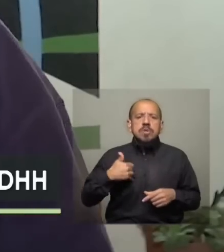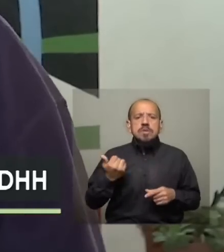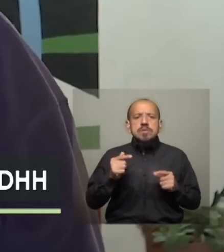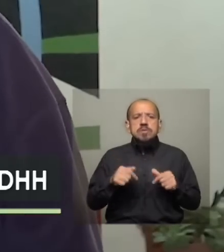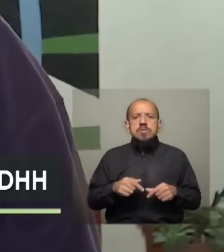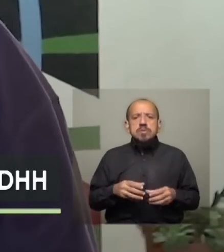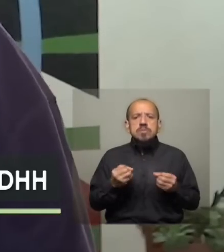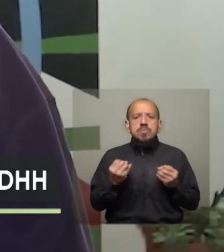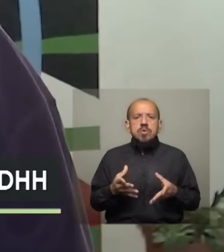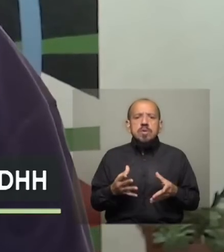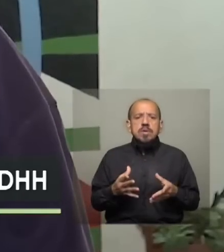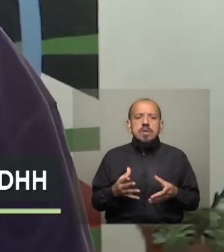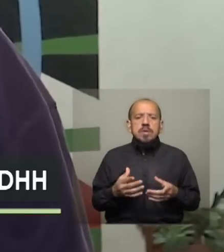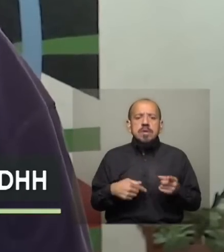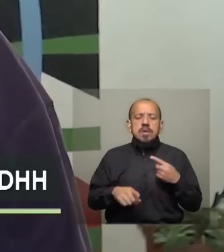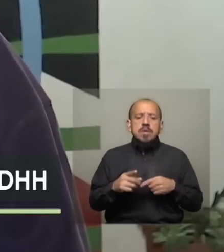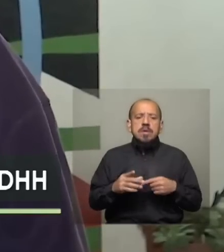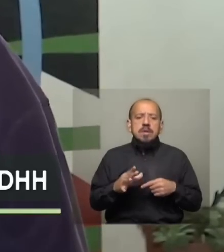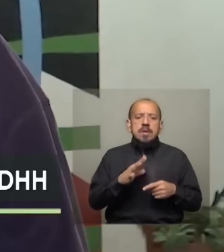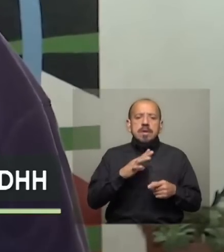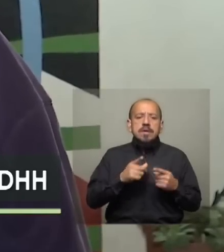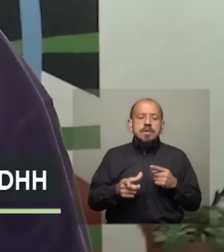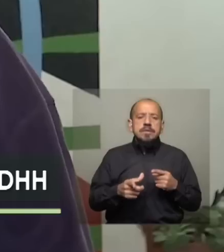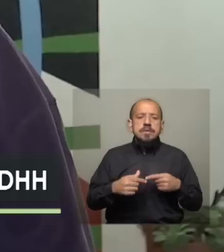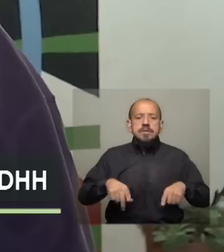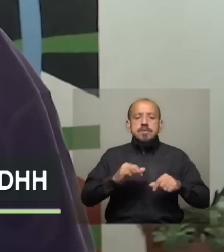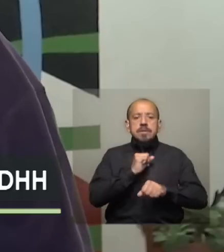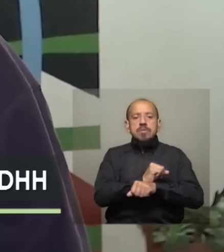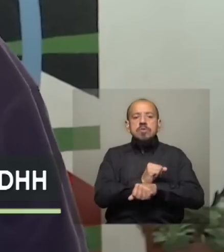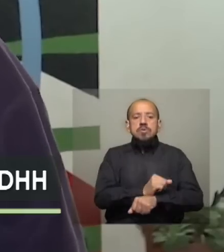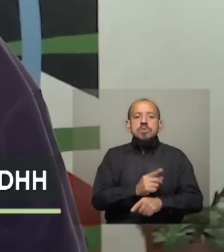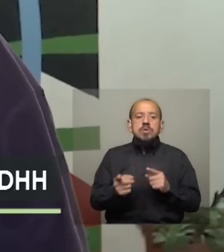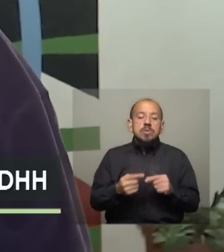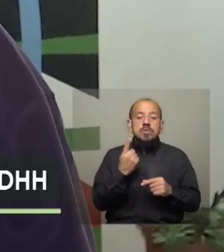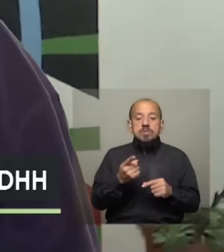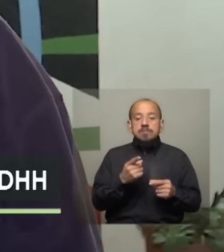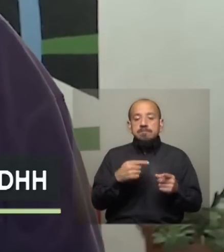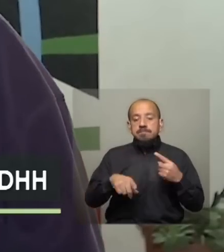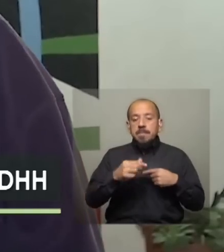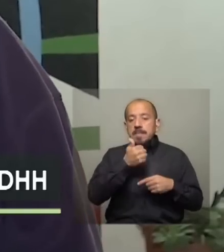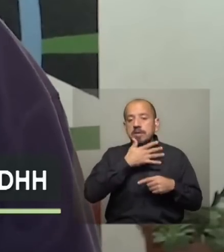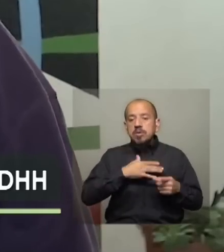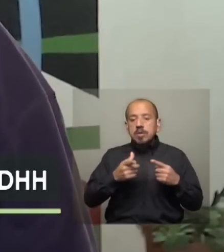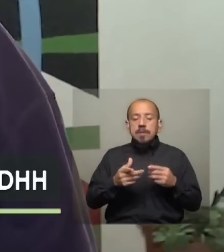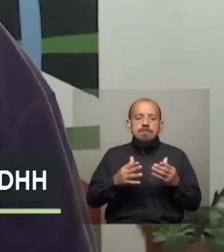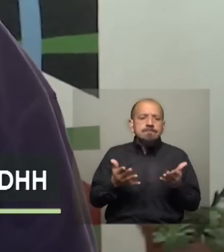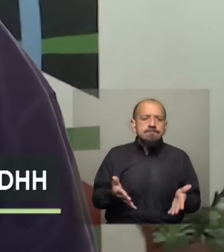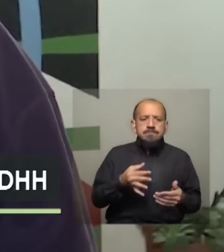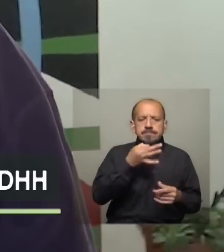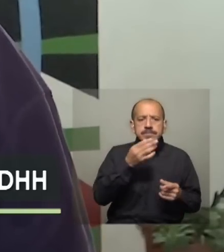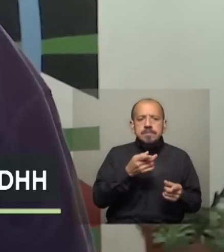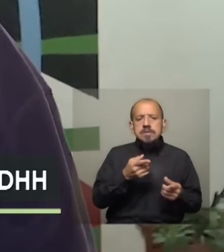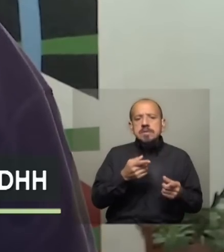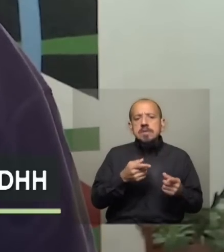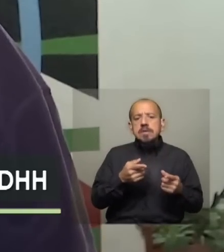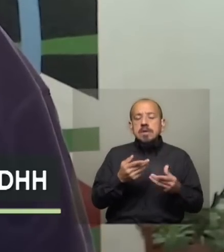Porque si se les da prisión este domiciliaria a los principales criminales de la historia del país qué mensajes se